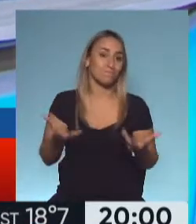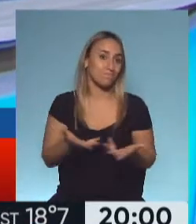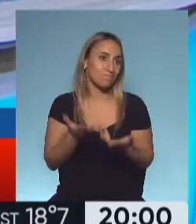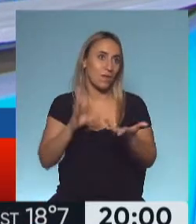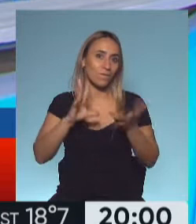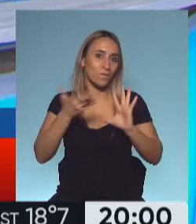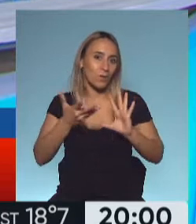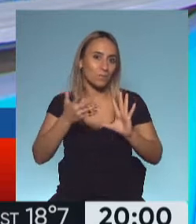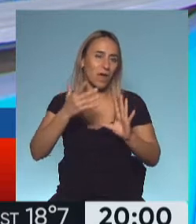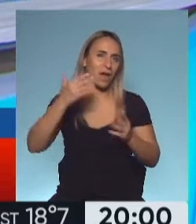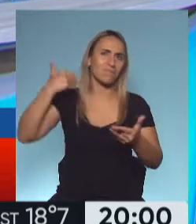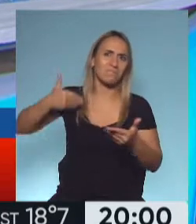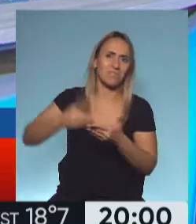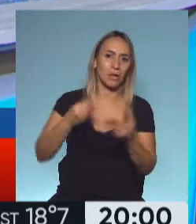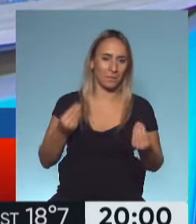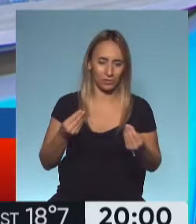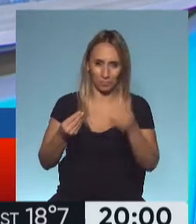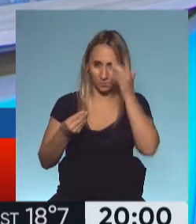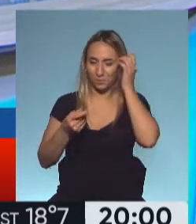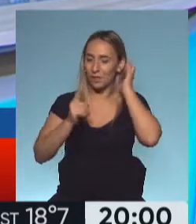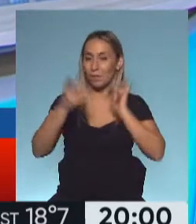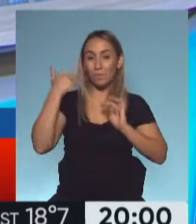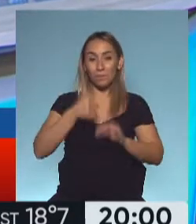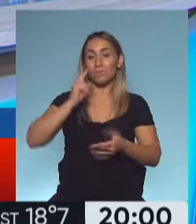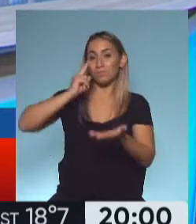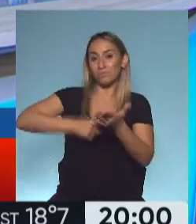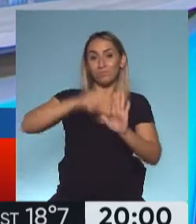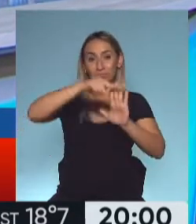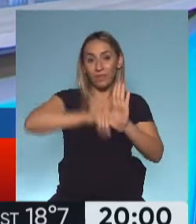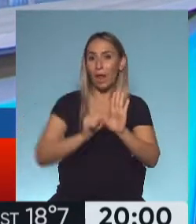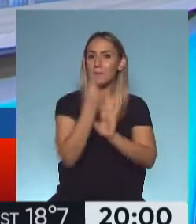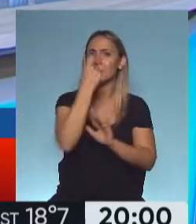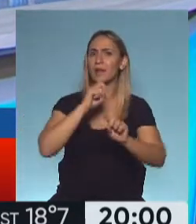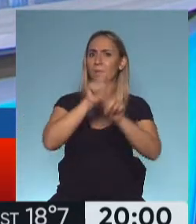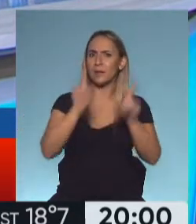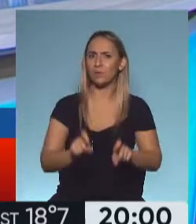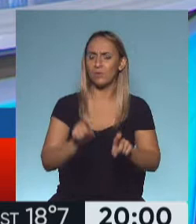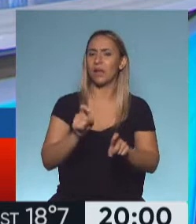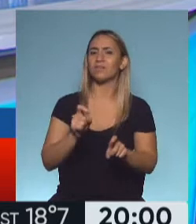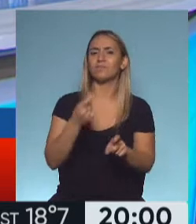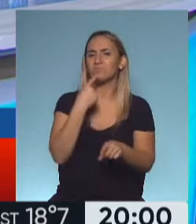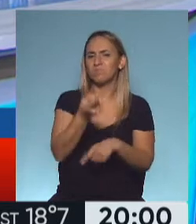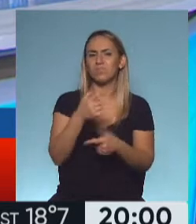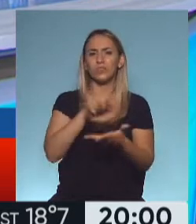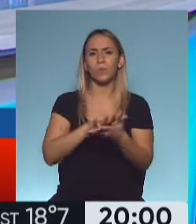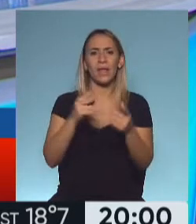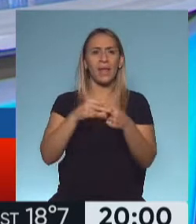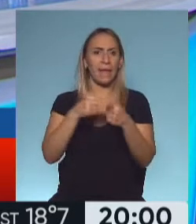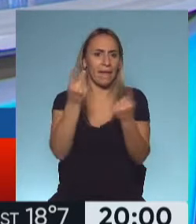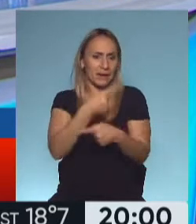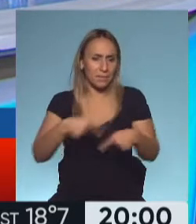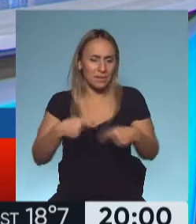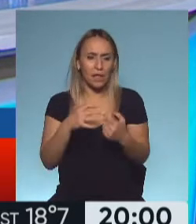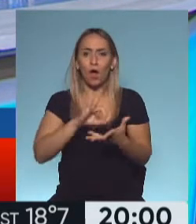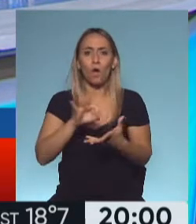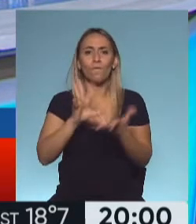recuerdos de lo que ha sucedido últimamente. Después de las restricciones, como primera pregunta, ¿cuáles son las herramientas que se han generado para asistir a esos sectores